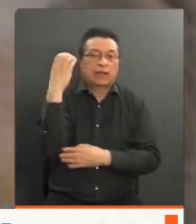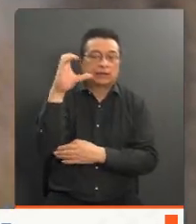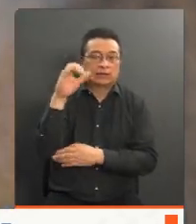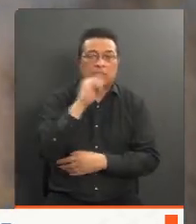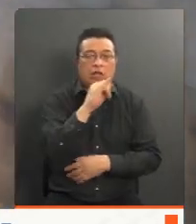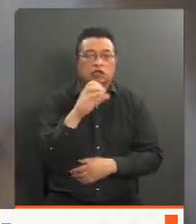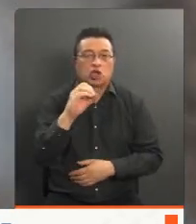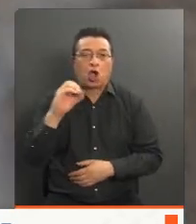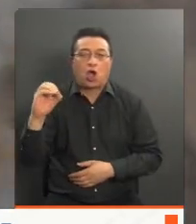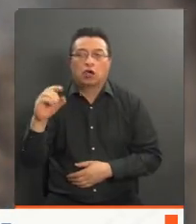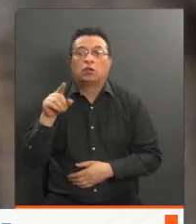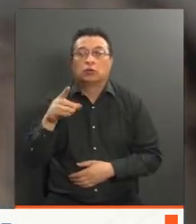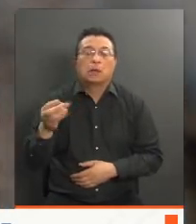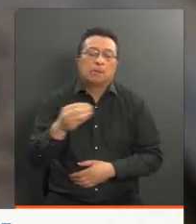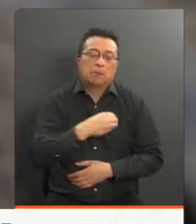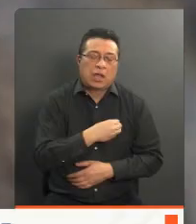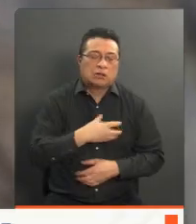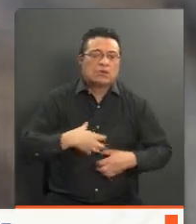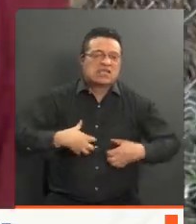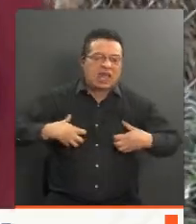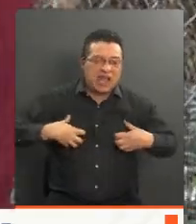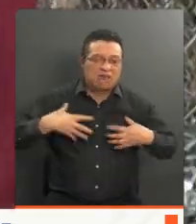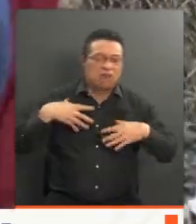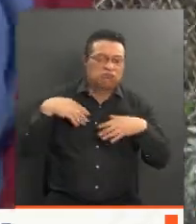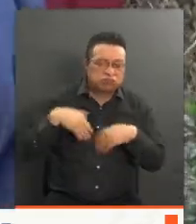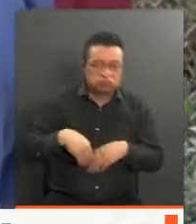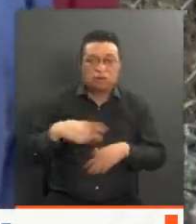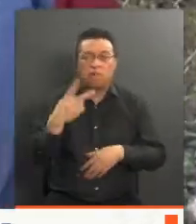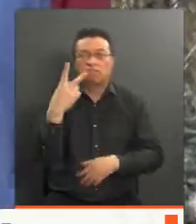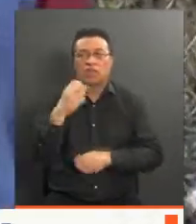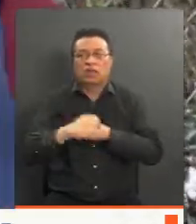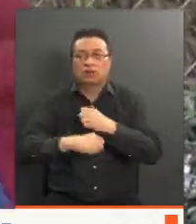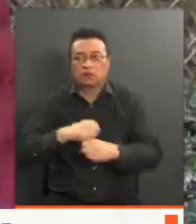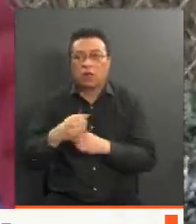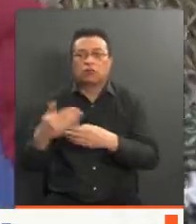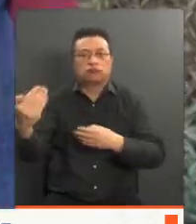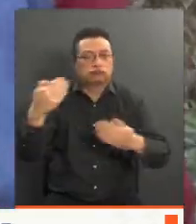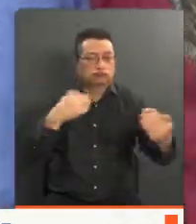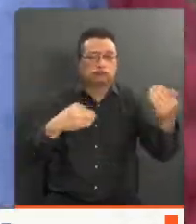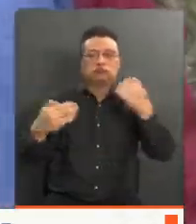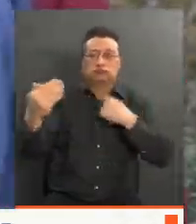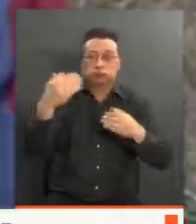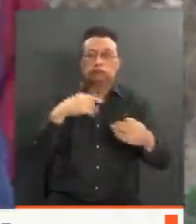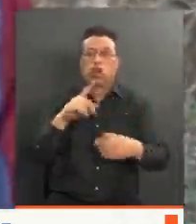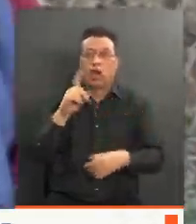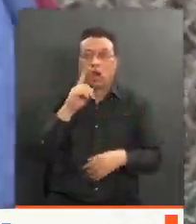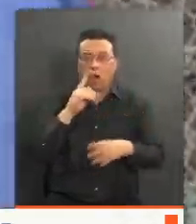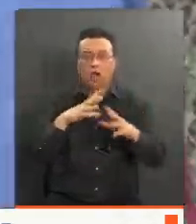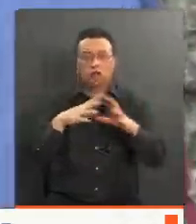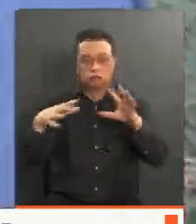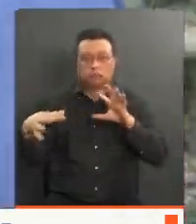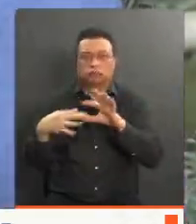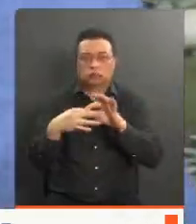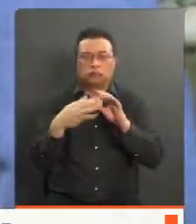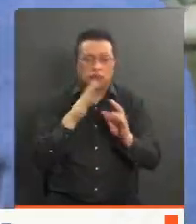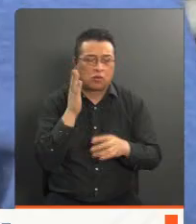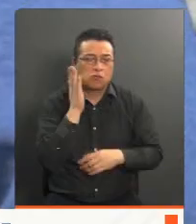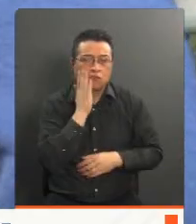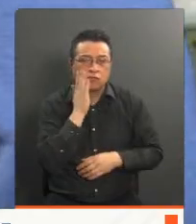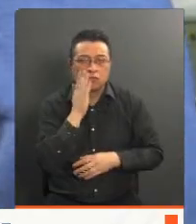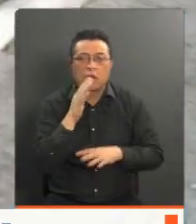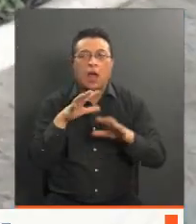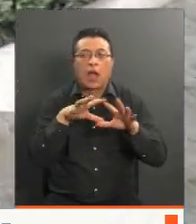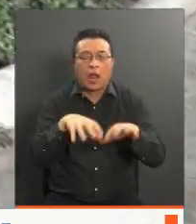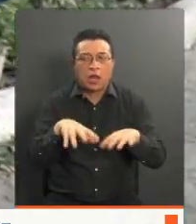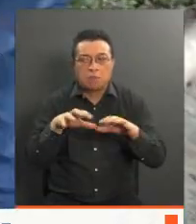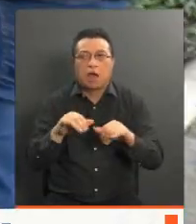rabia pena frustración llevan más de 20 años recibiendo público existe un notorio vínculo afectivo entre los animales y